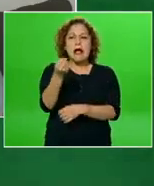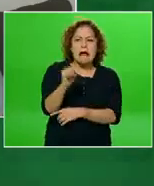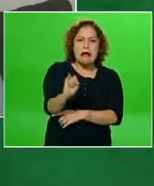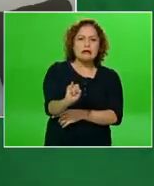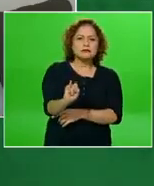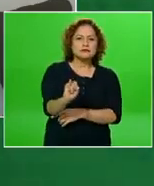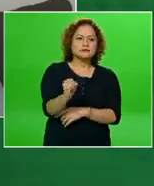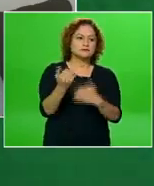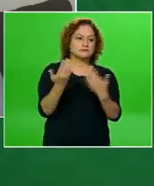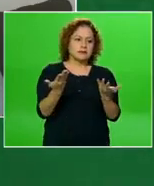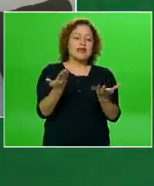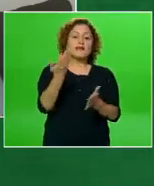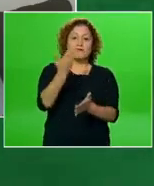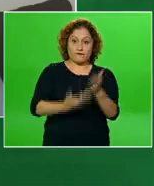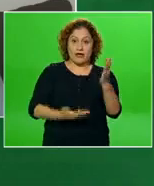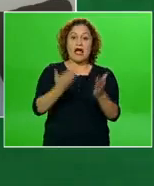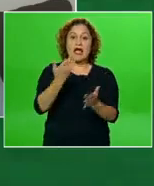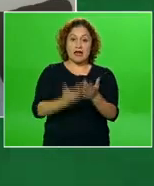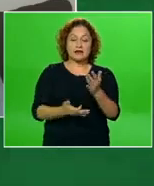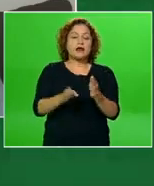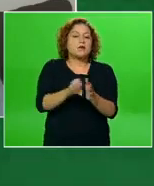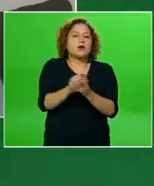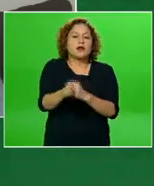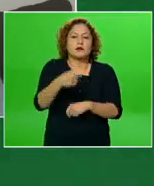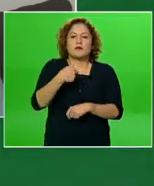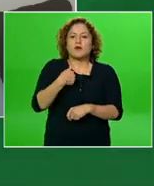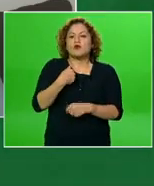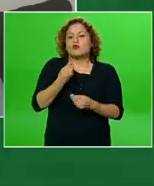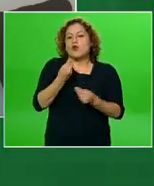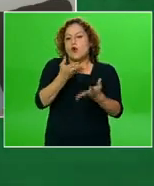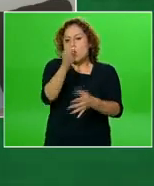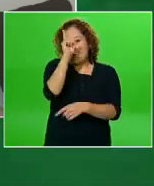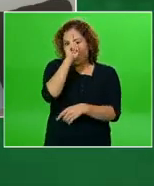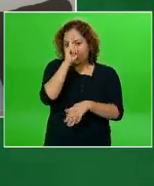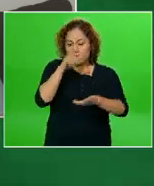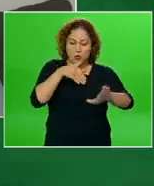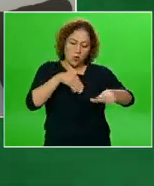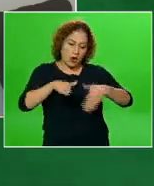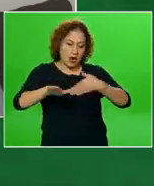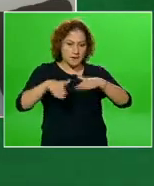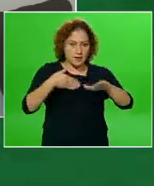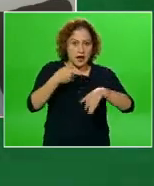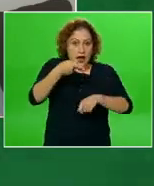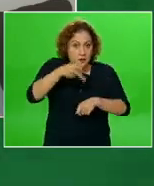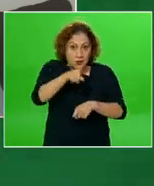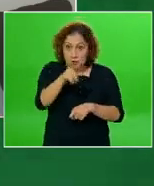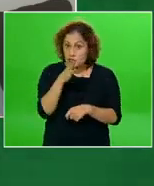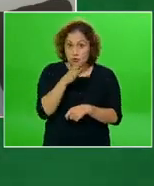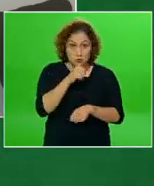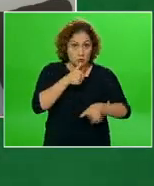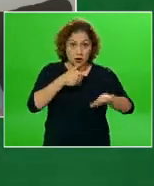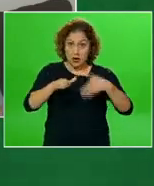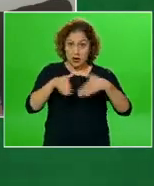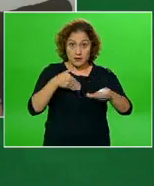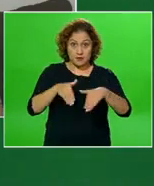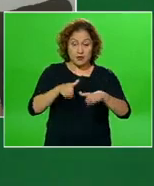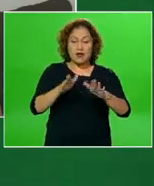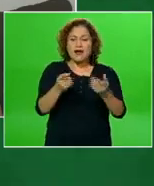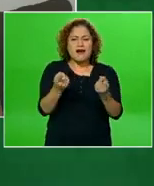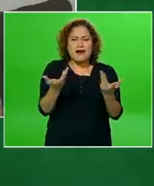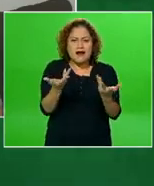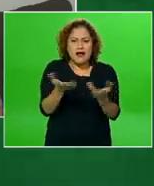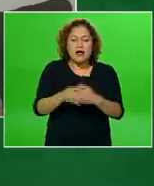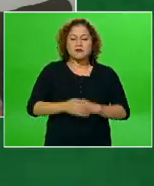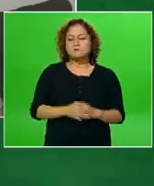mencionar la caminata puede ser que alguna persona no quiere caminar entonces qué se puede hacer en esos casos pues